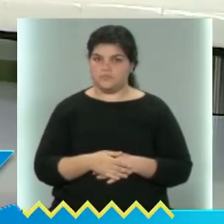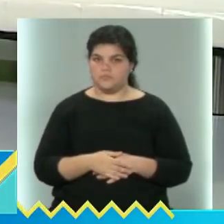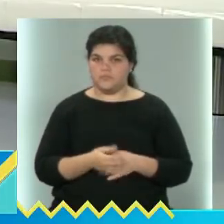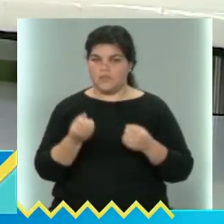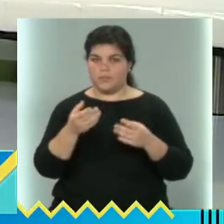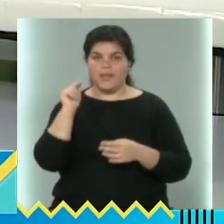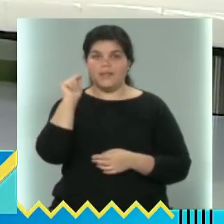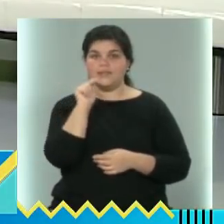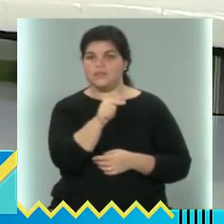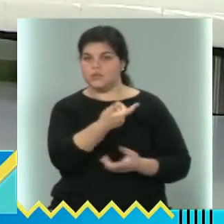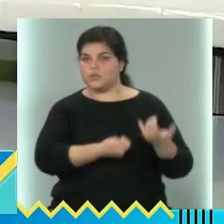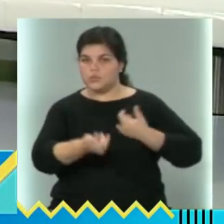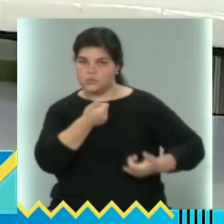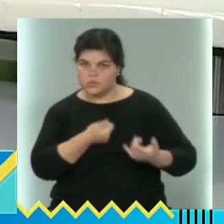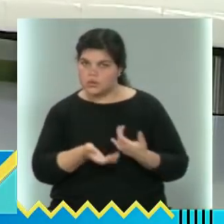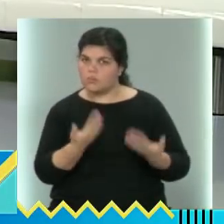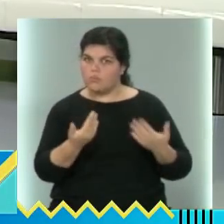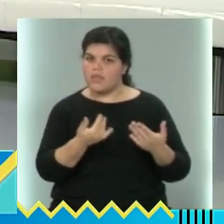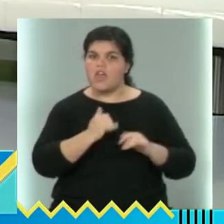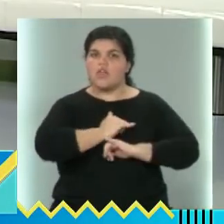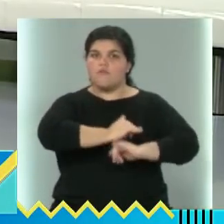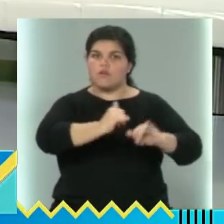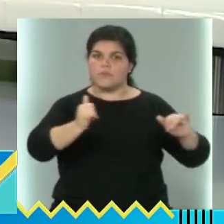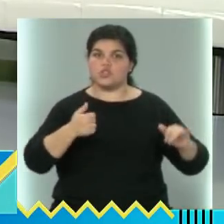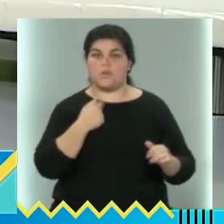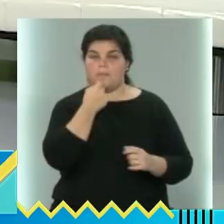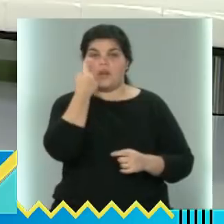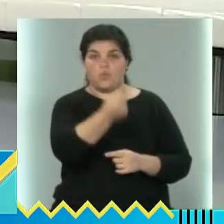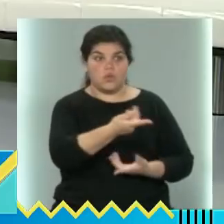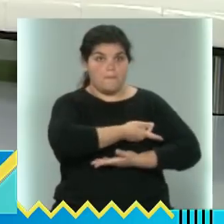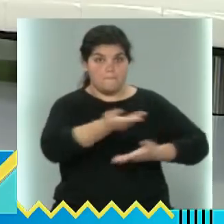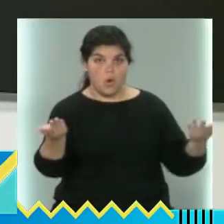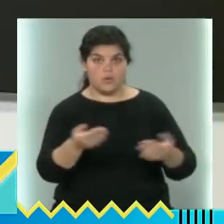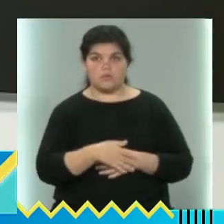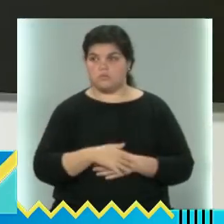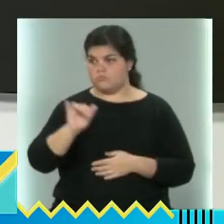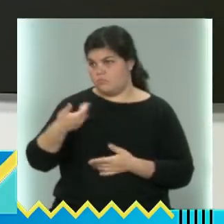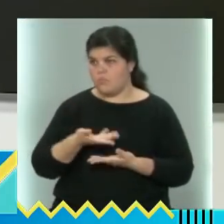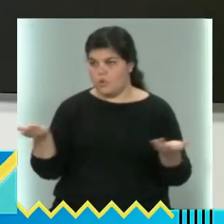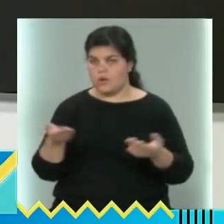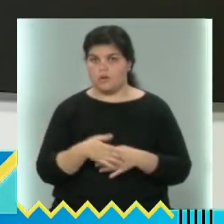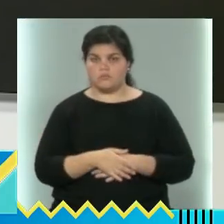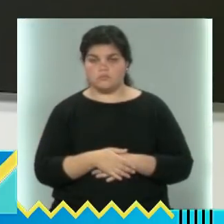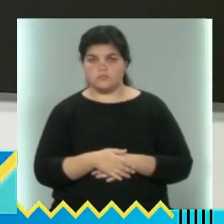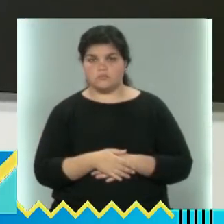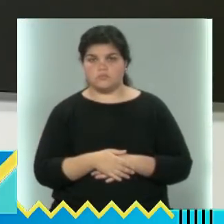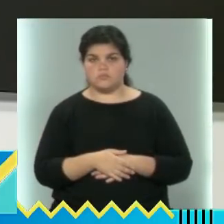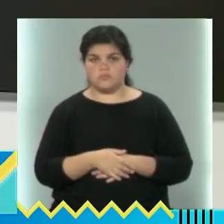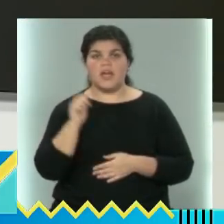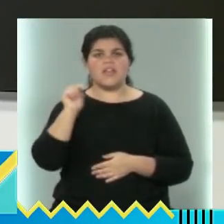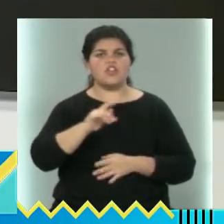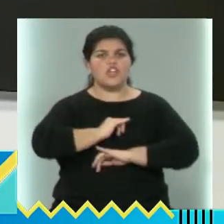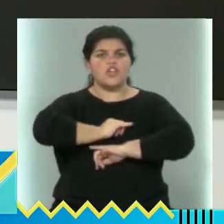diciendo que, bueno, que existe esa otra información también. Yo le preguntaba si esa información es pública. ¿Se llega o no se llega a veces a tener